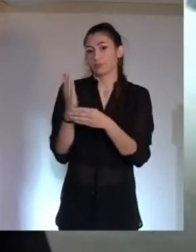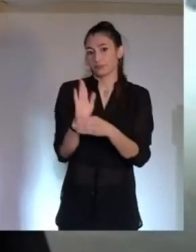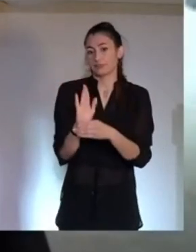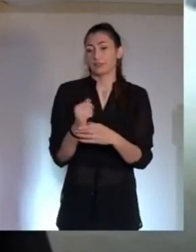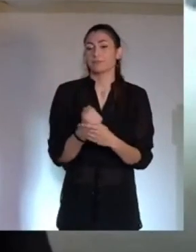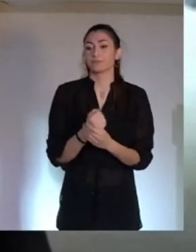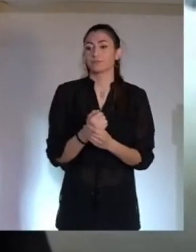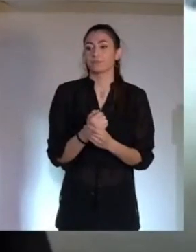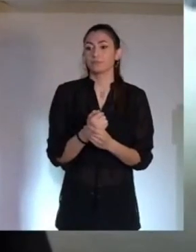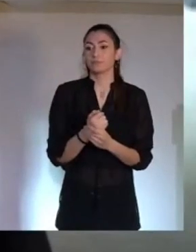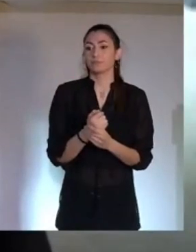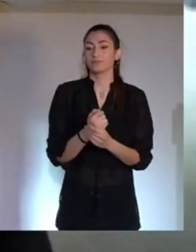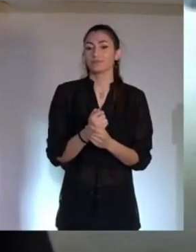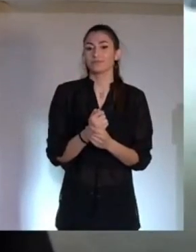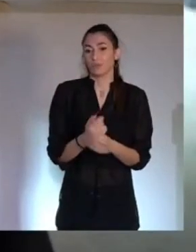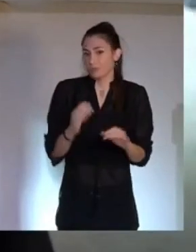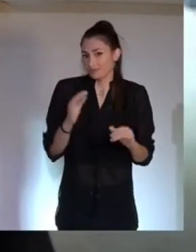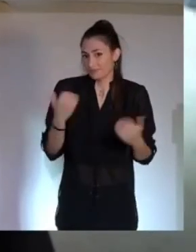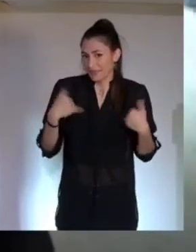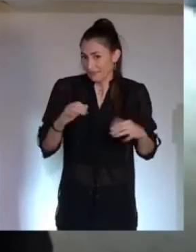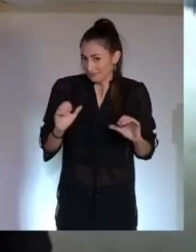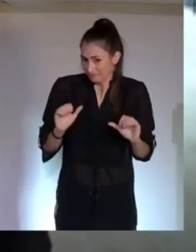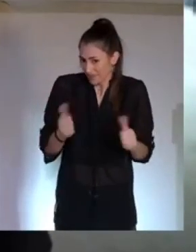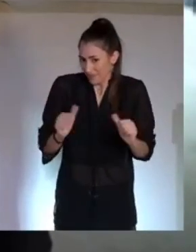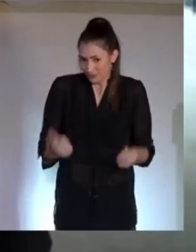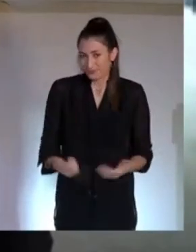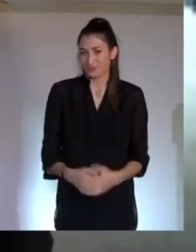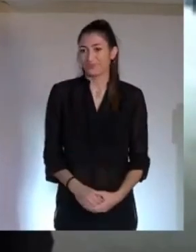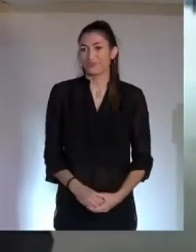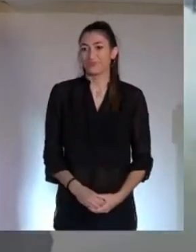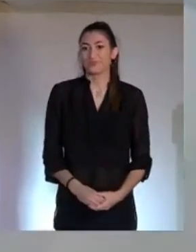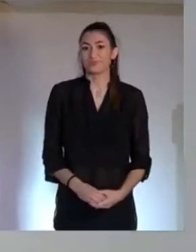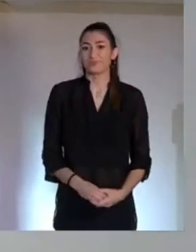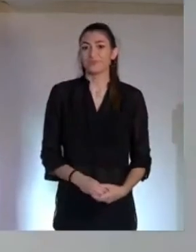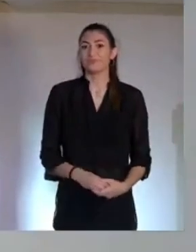tiene cada uno y empezamos ya sin más dilación. Àlex, tienes la palabra.